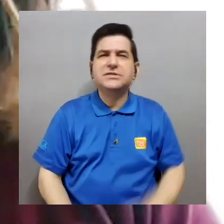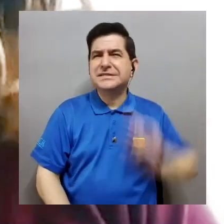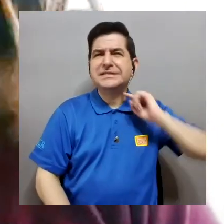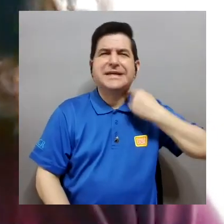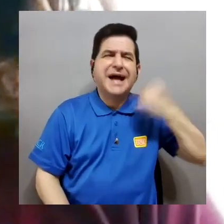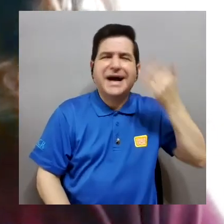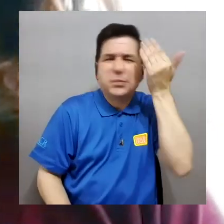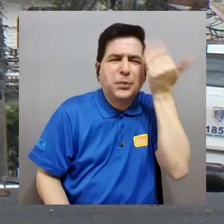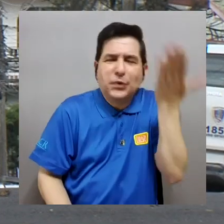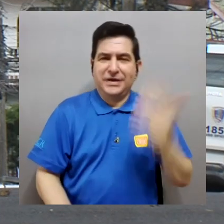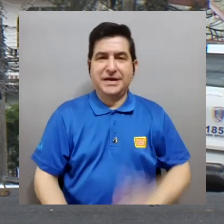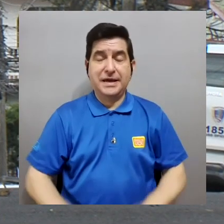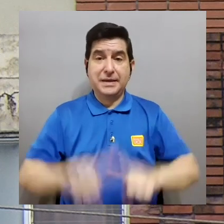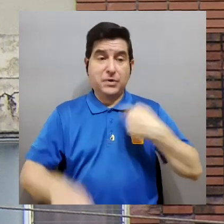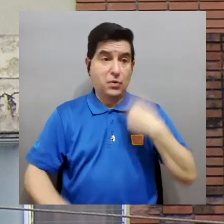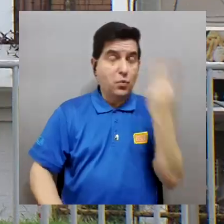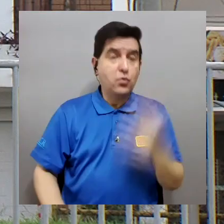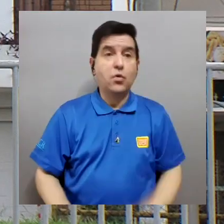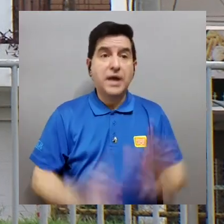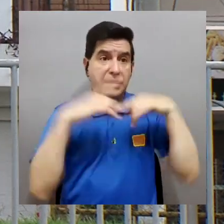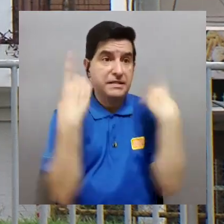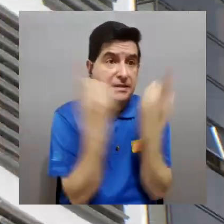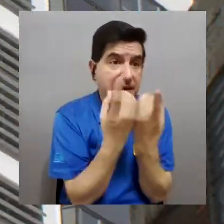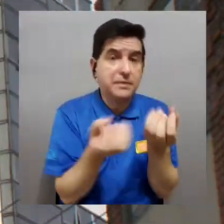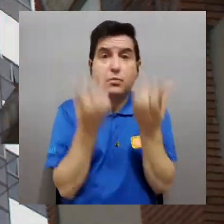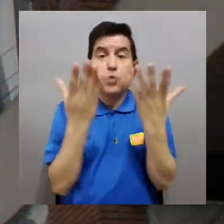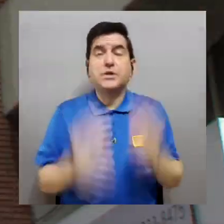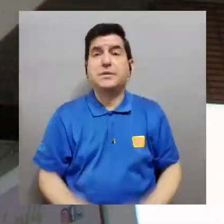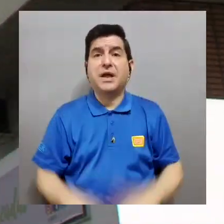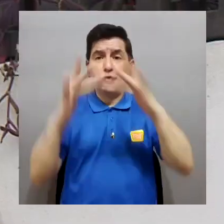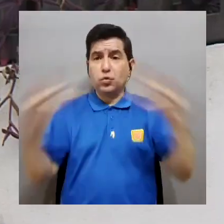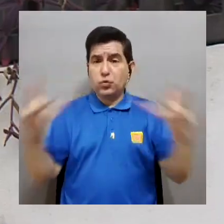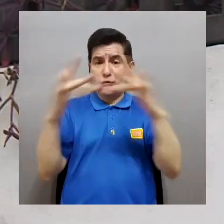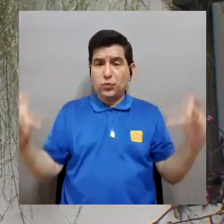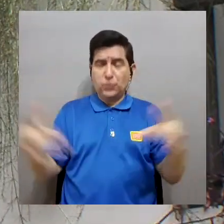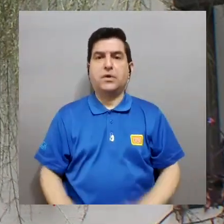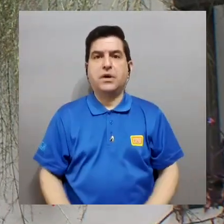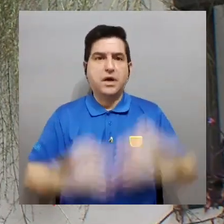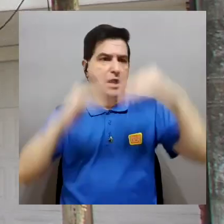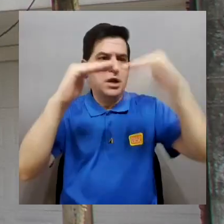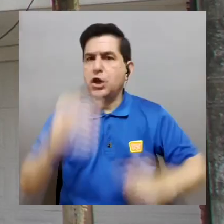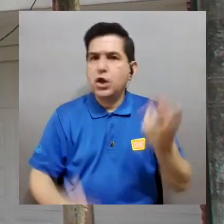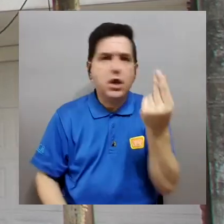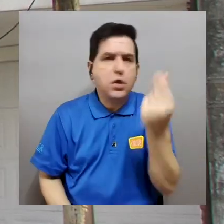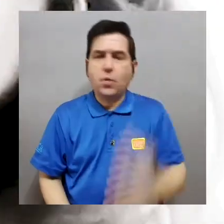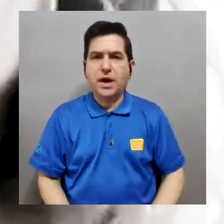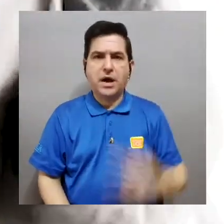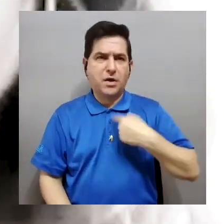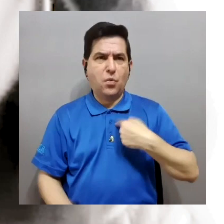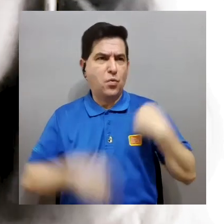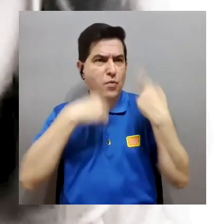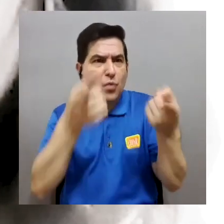tan caros, ¿verdad? Pero porque uno ve apartamentos y hay muchos que están vacíos y aún así no bajan de precio. Incluso uno va